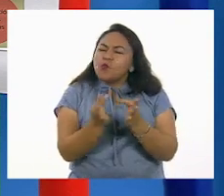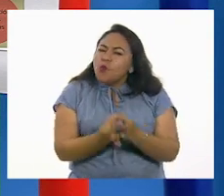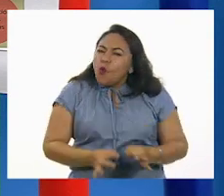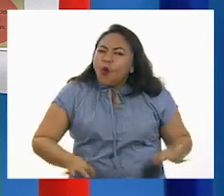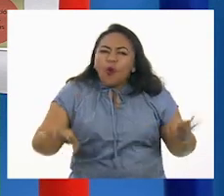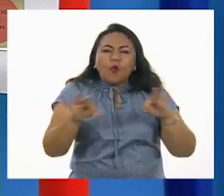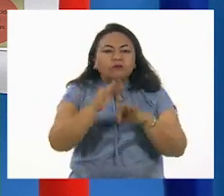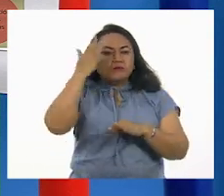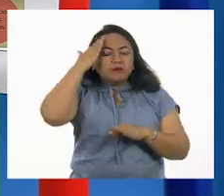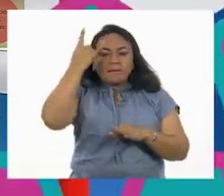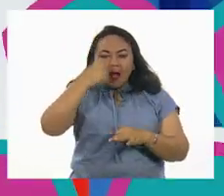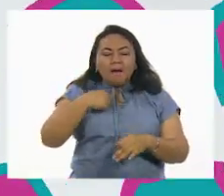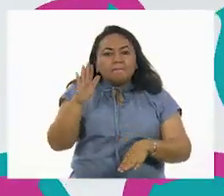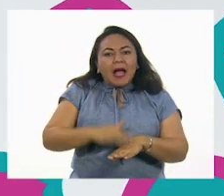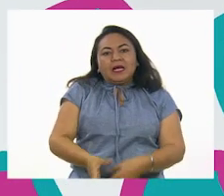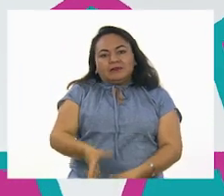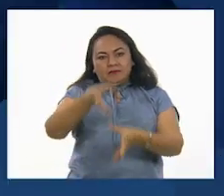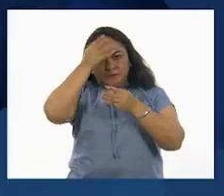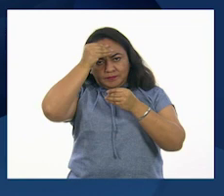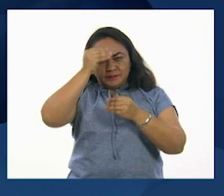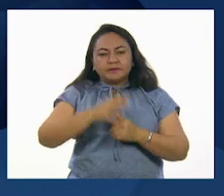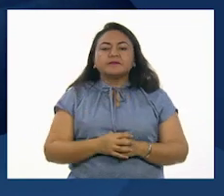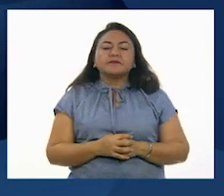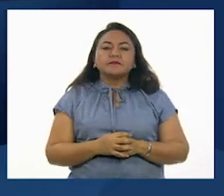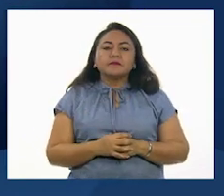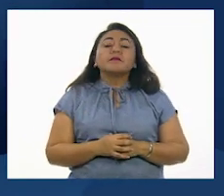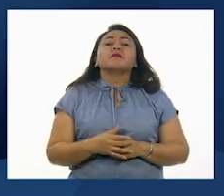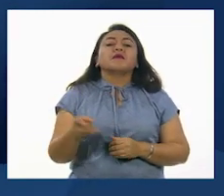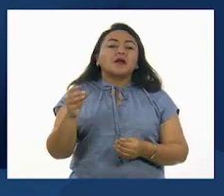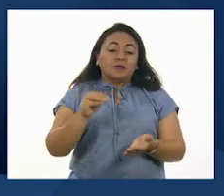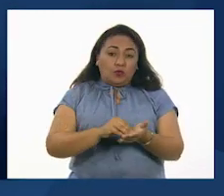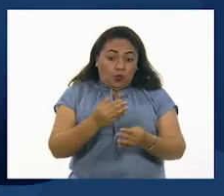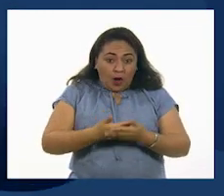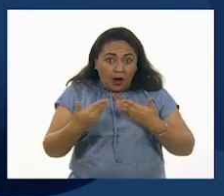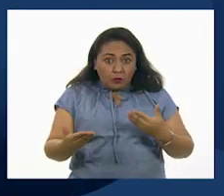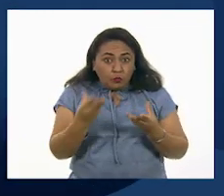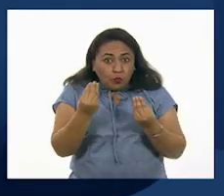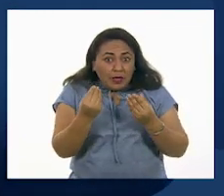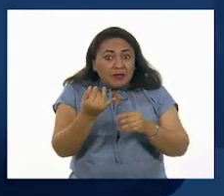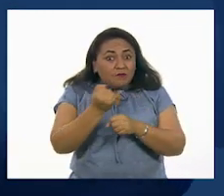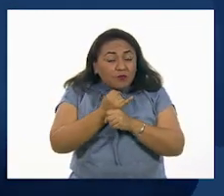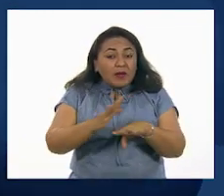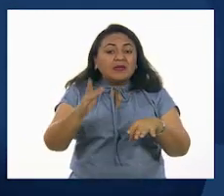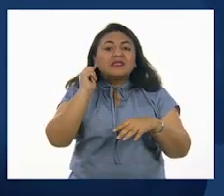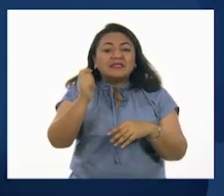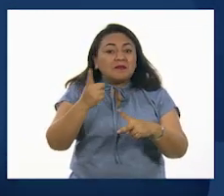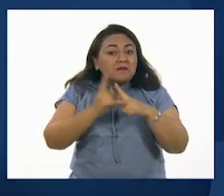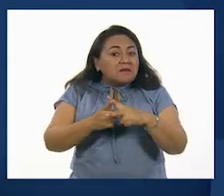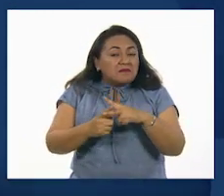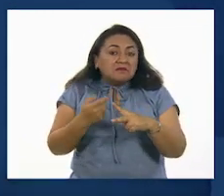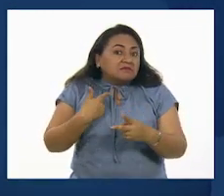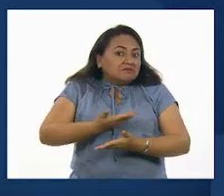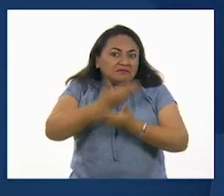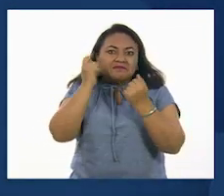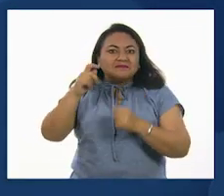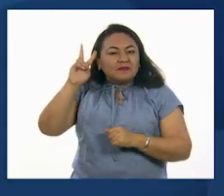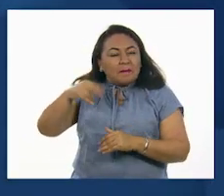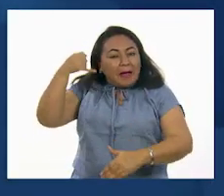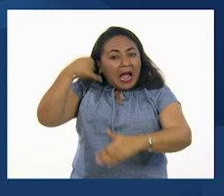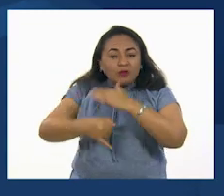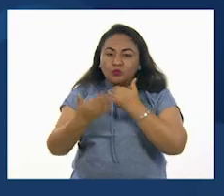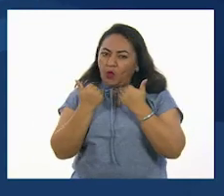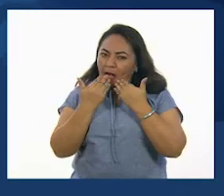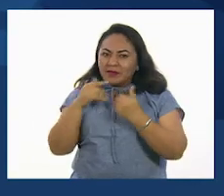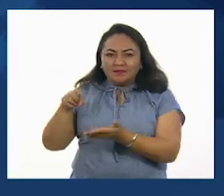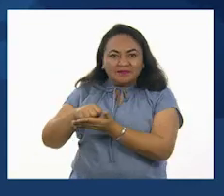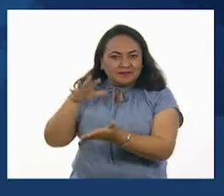fundamentales para el desarrollo del conocimiento. Y, aunque casi no hay información acerca de los aprendizajes matemáticos que obtuvo Alejandro,